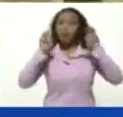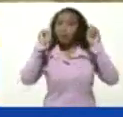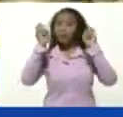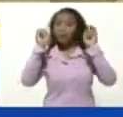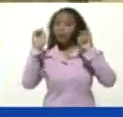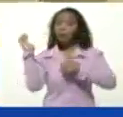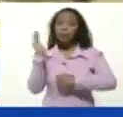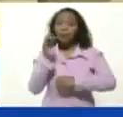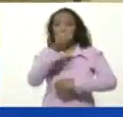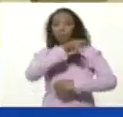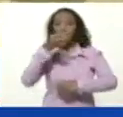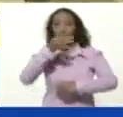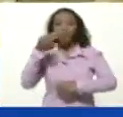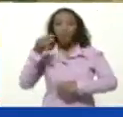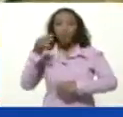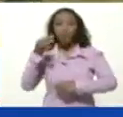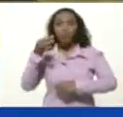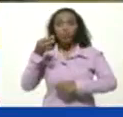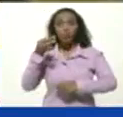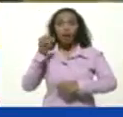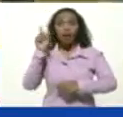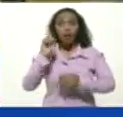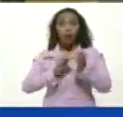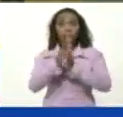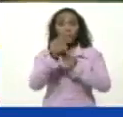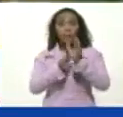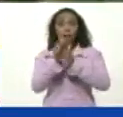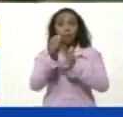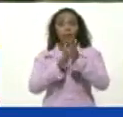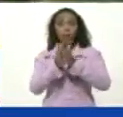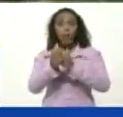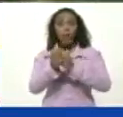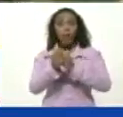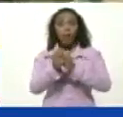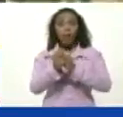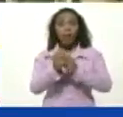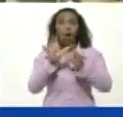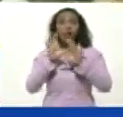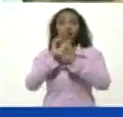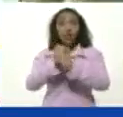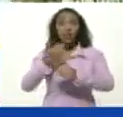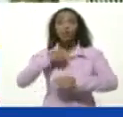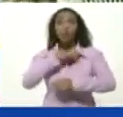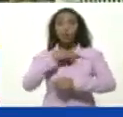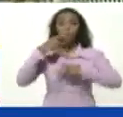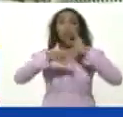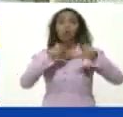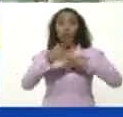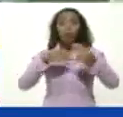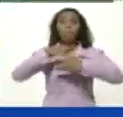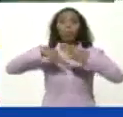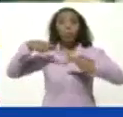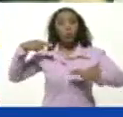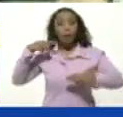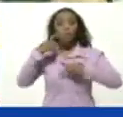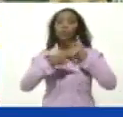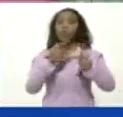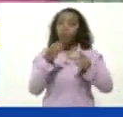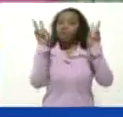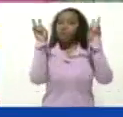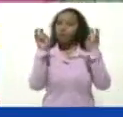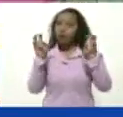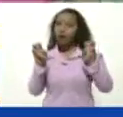venido perfeccionando. Estos emprendedores confían realmente en nuestro proceso revolucionario, en un proceso nuevo,